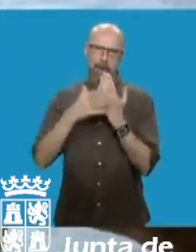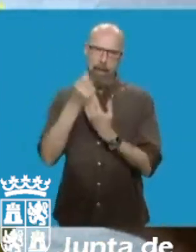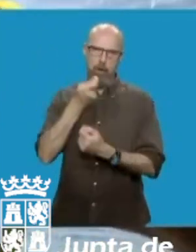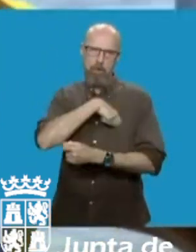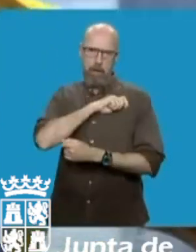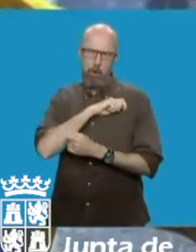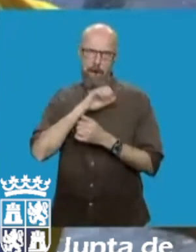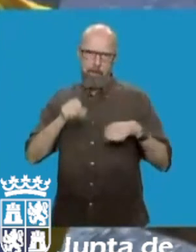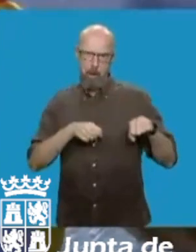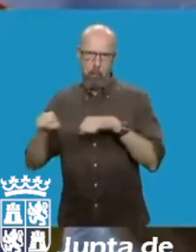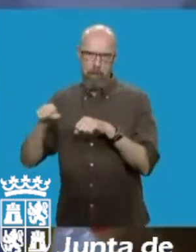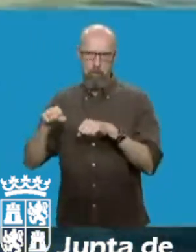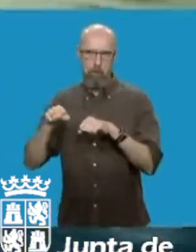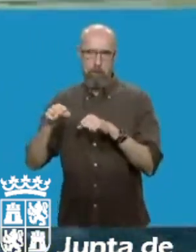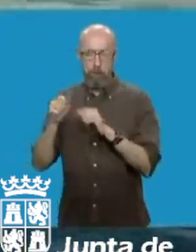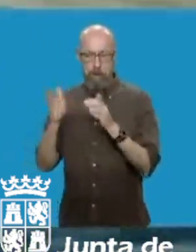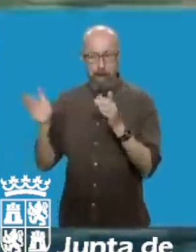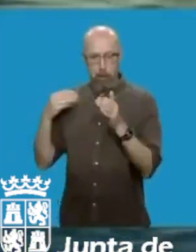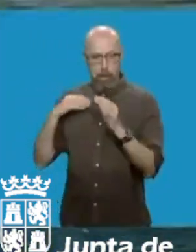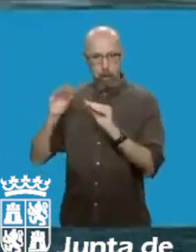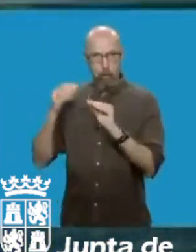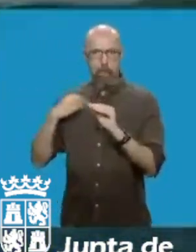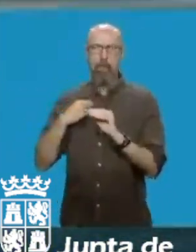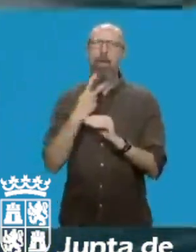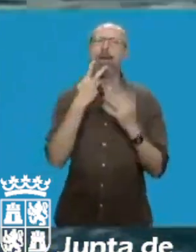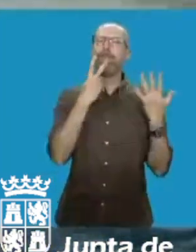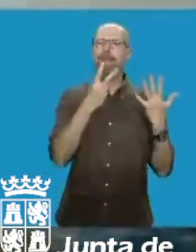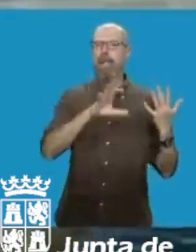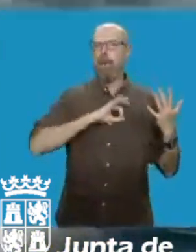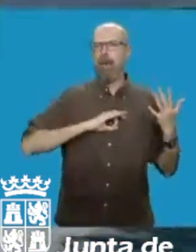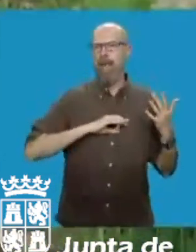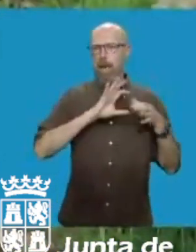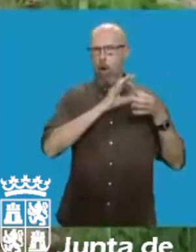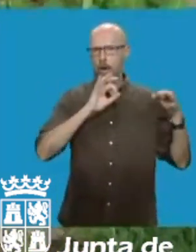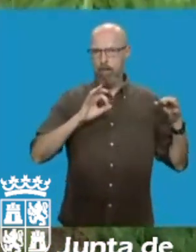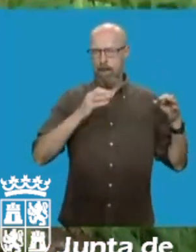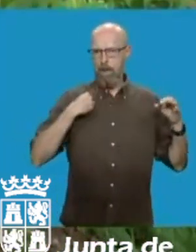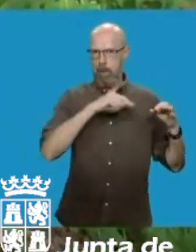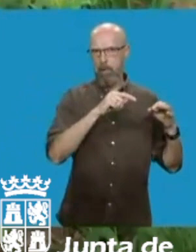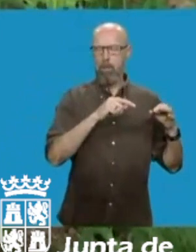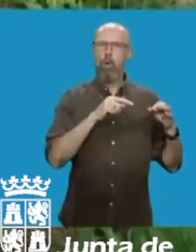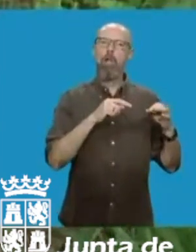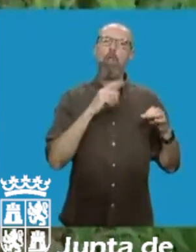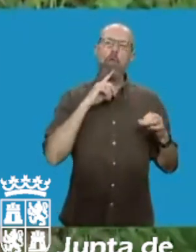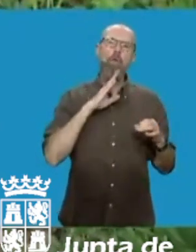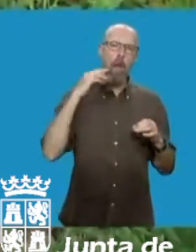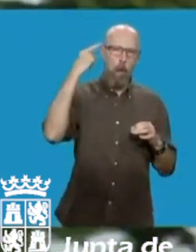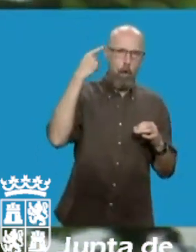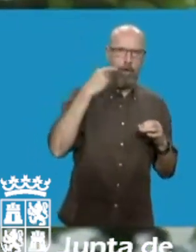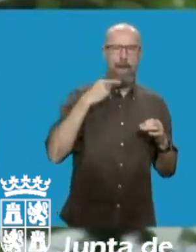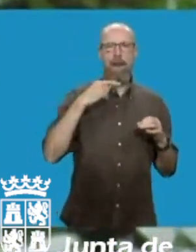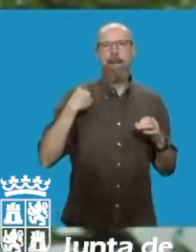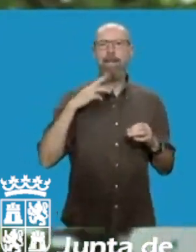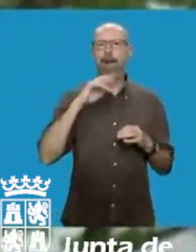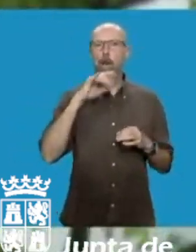la selección conquistaba 7 medallas olímpicas en los Juegos de Londres y Río de Janeiro. Un impresionante legado que le hace merecedor de